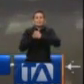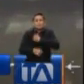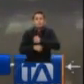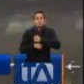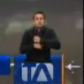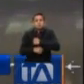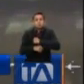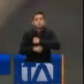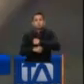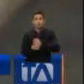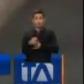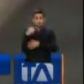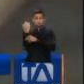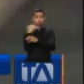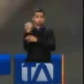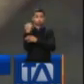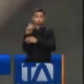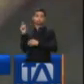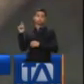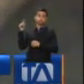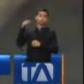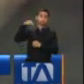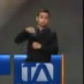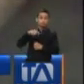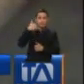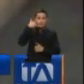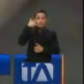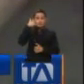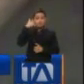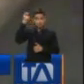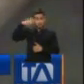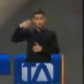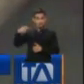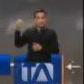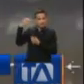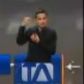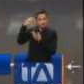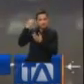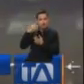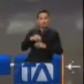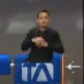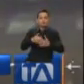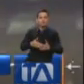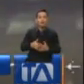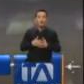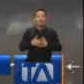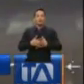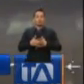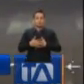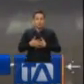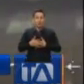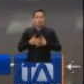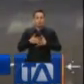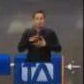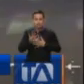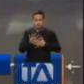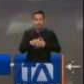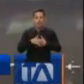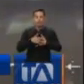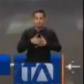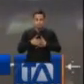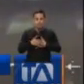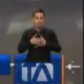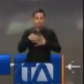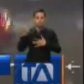Mientras llegaba la ambulancia, ella recibió indicaciones de los evaluadores del EQ911. Respire profundo, por favor, respire profundo. Ya está avanzando